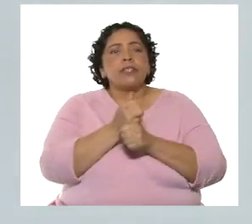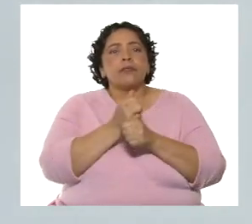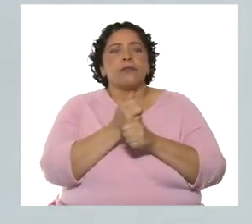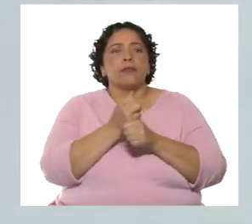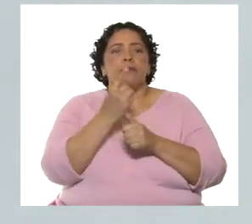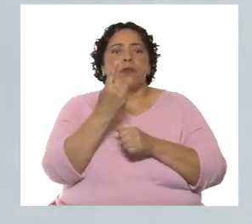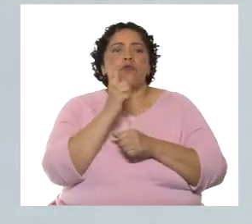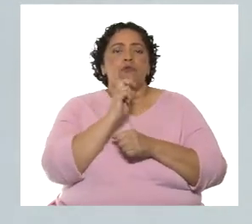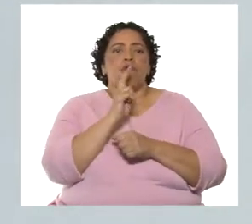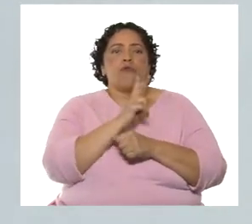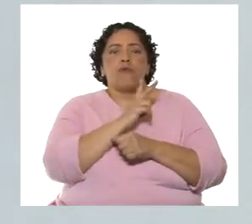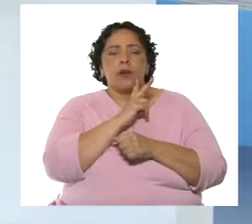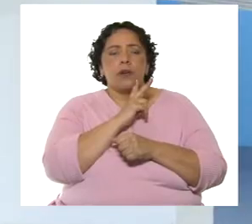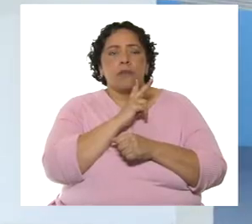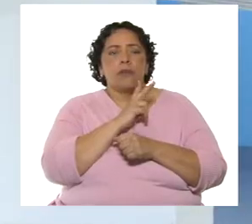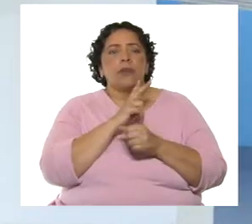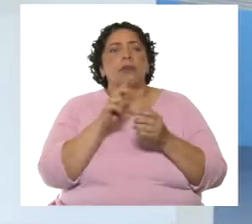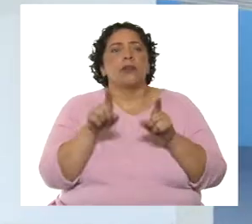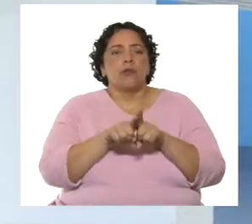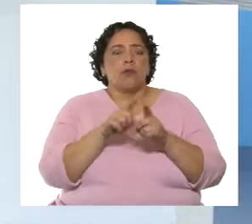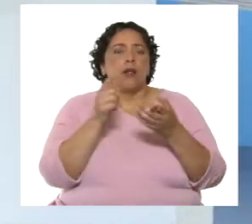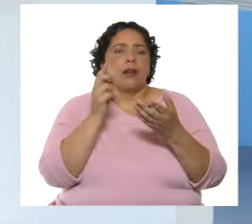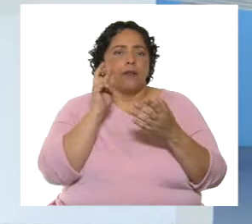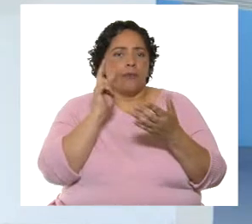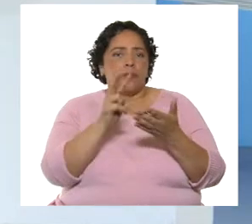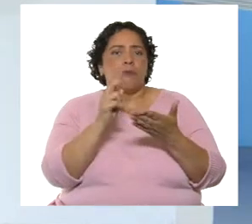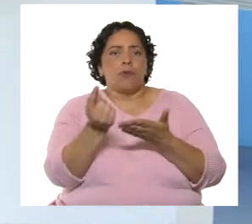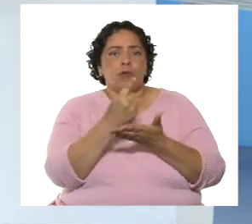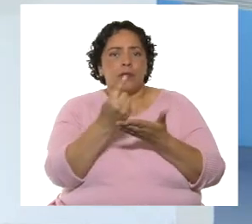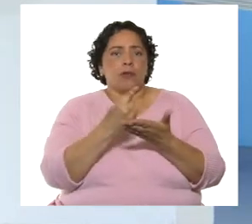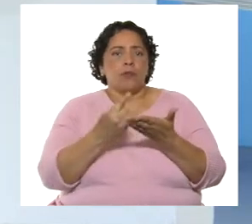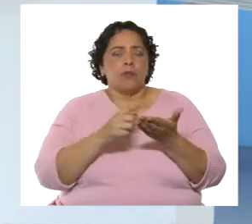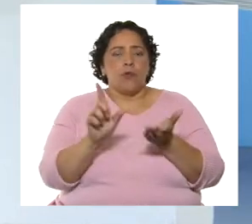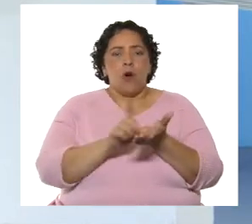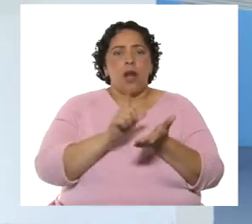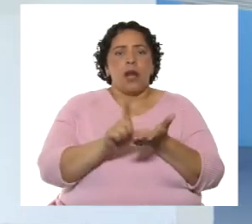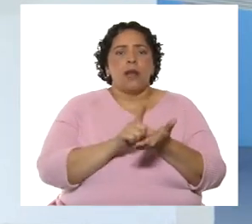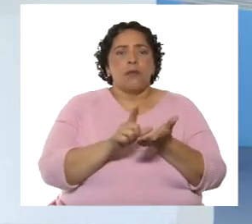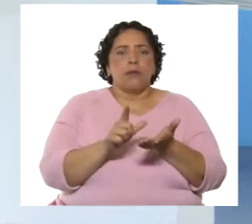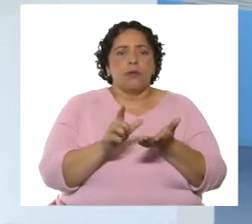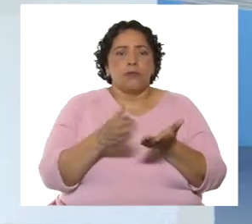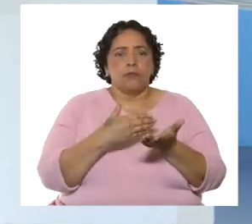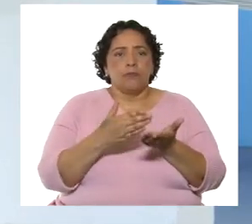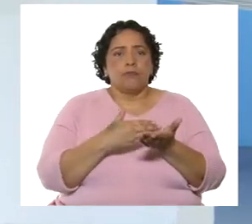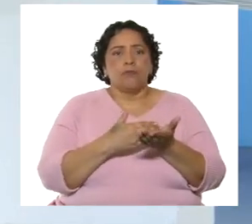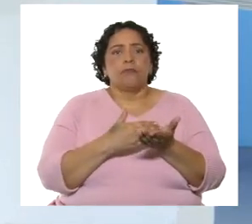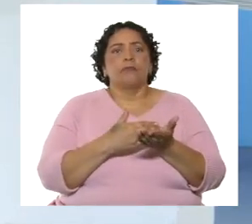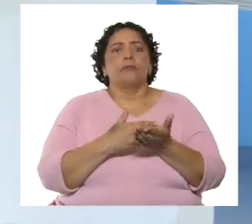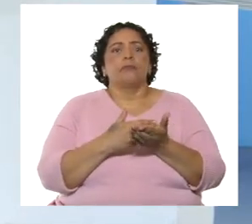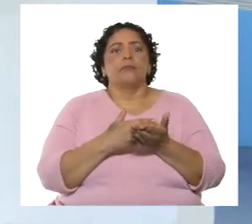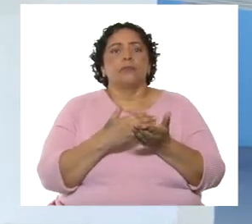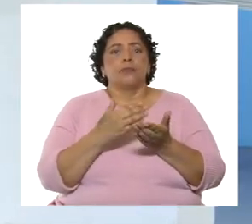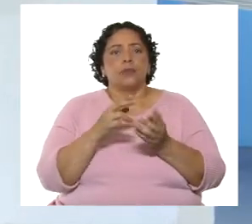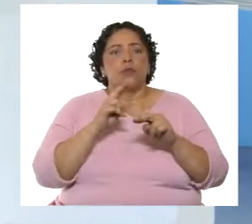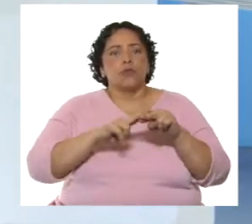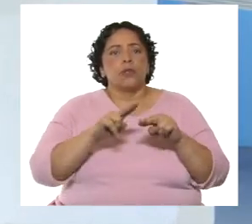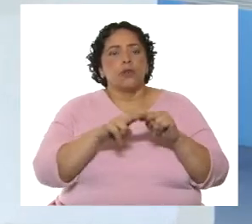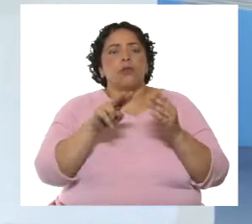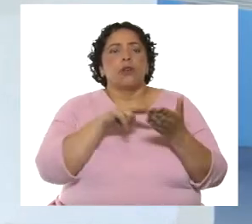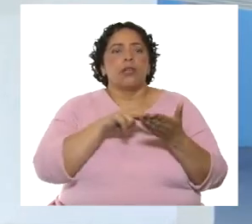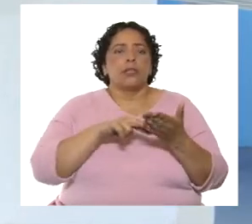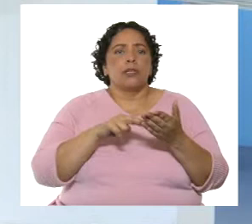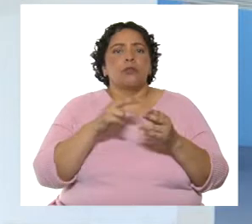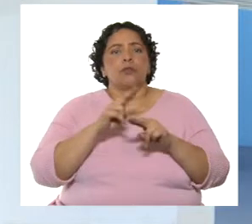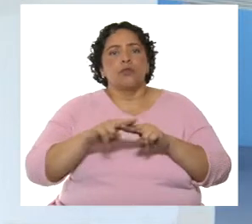algún verbo, como las imágenes que acabamos de ver en el libro de la colección Bicentenario, ¿verdad? Que está un niño